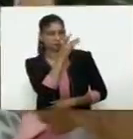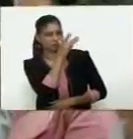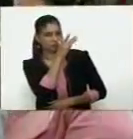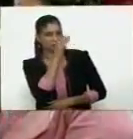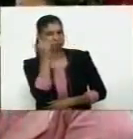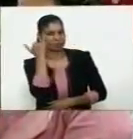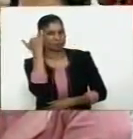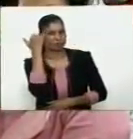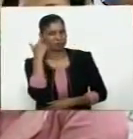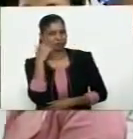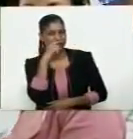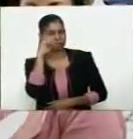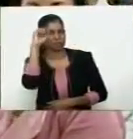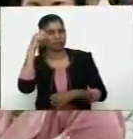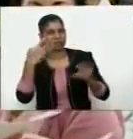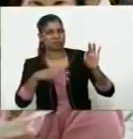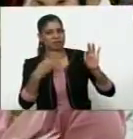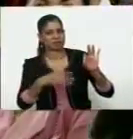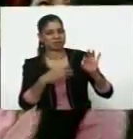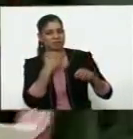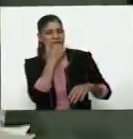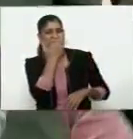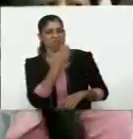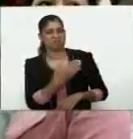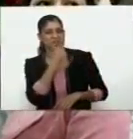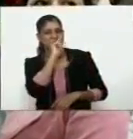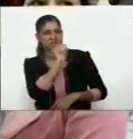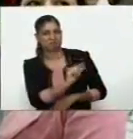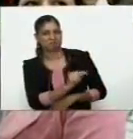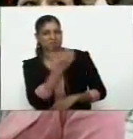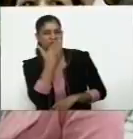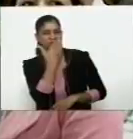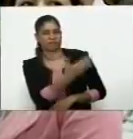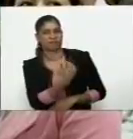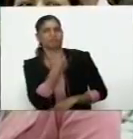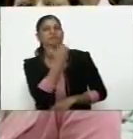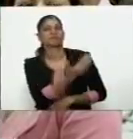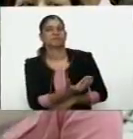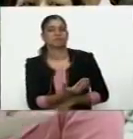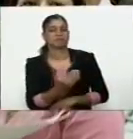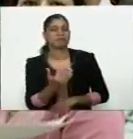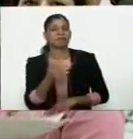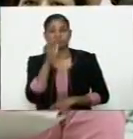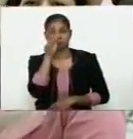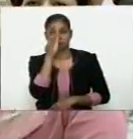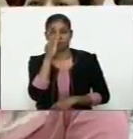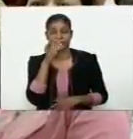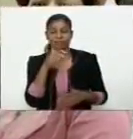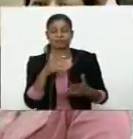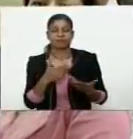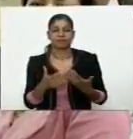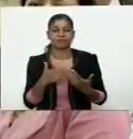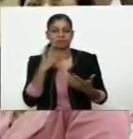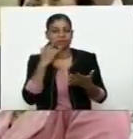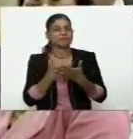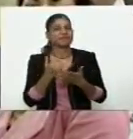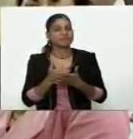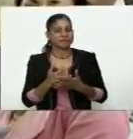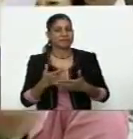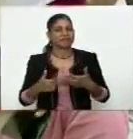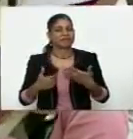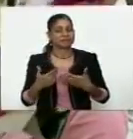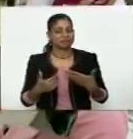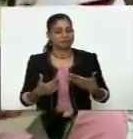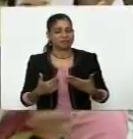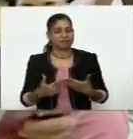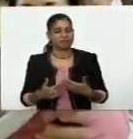iniciativa del Petro. Eso no es una criptomoneda, no tendrá ningún tipo de sentido. Y la eficiencia se mide por resultados.